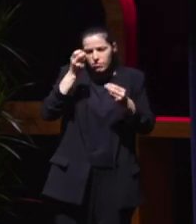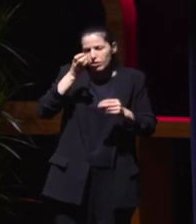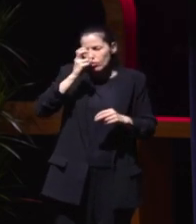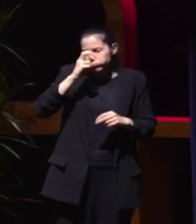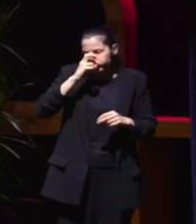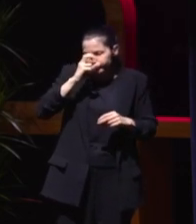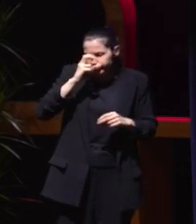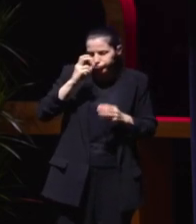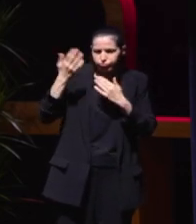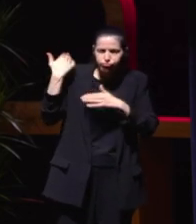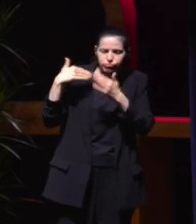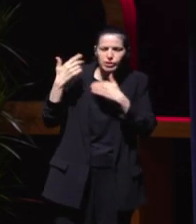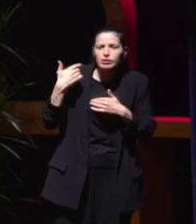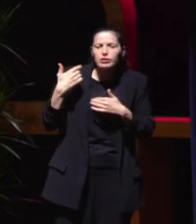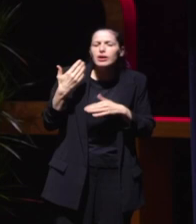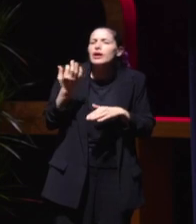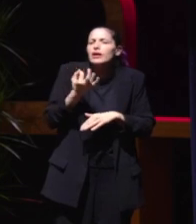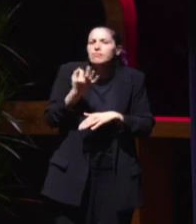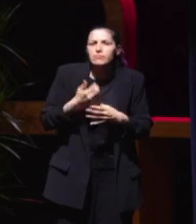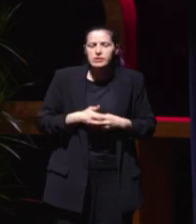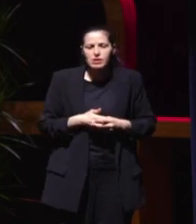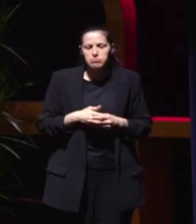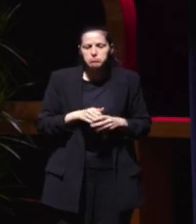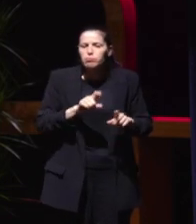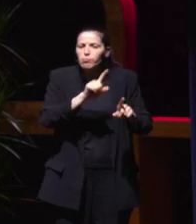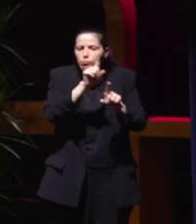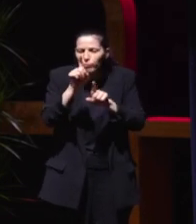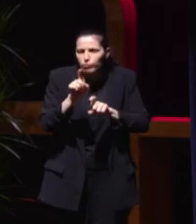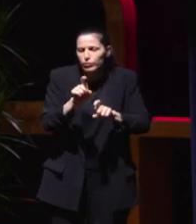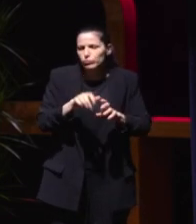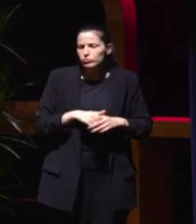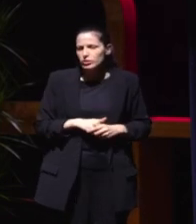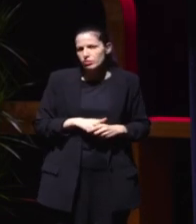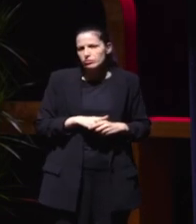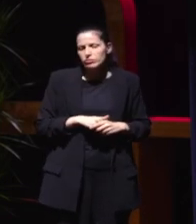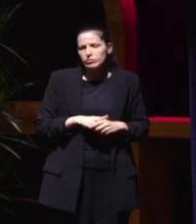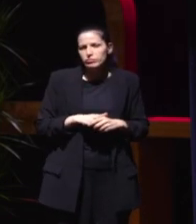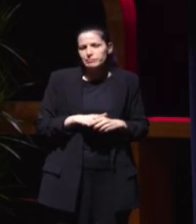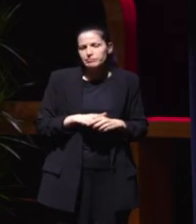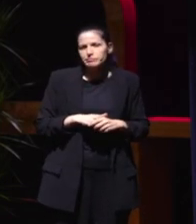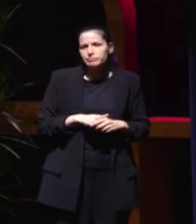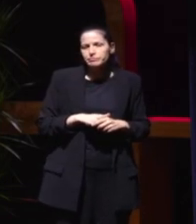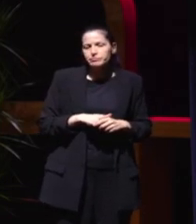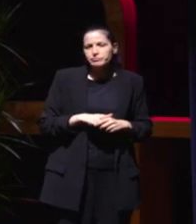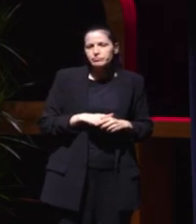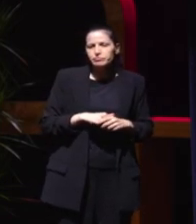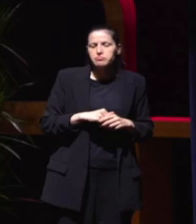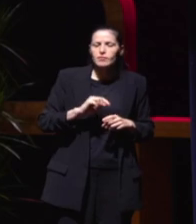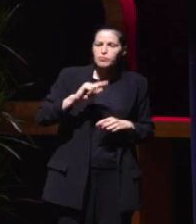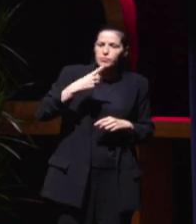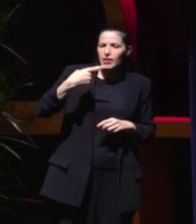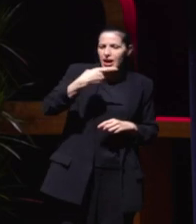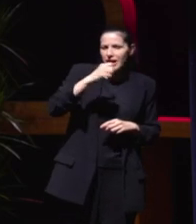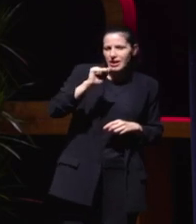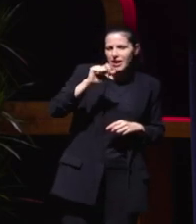la pregunta va más allá por qué bueno Estaba en Soledad Gallego Díaz no lo destituyó estuvo un año Y